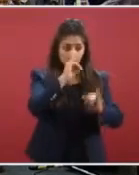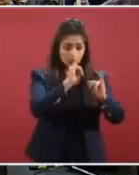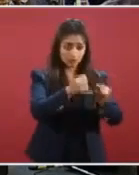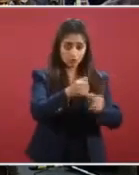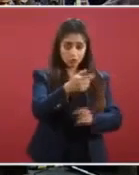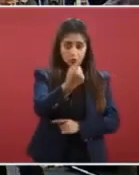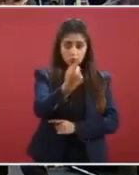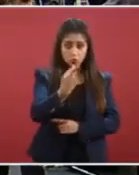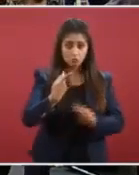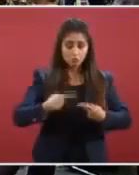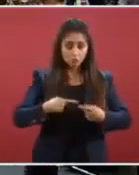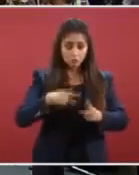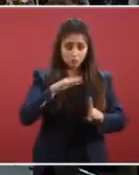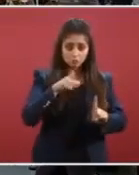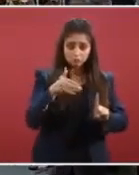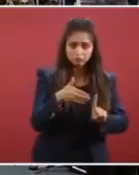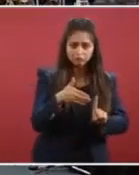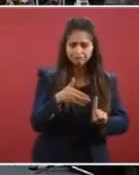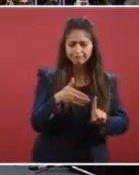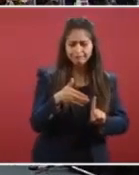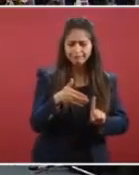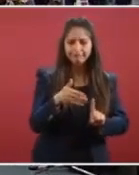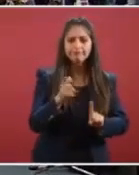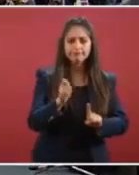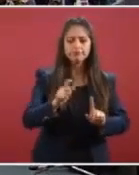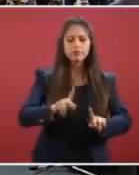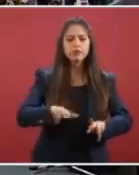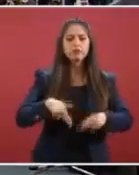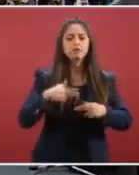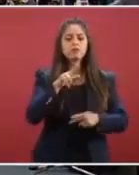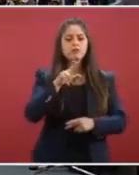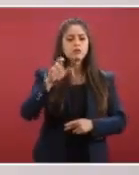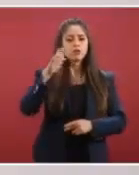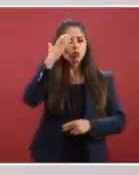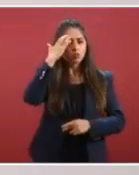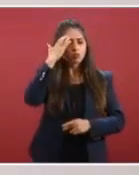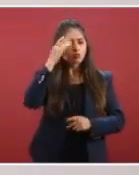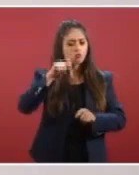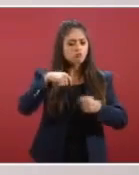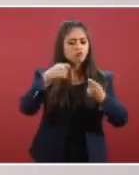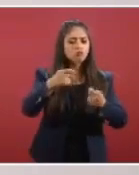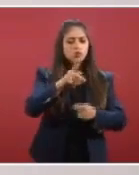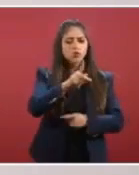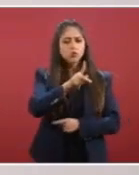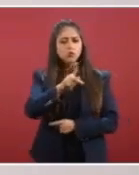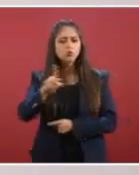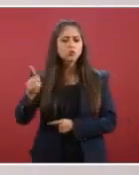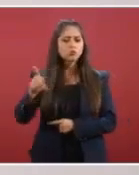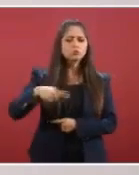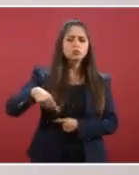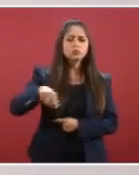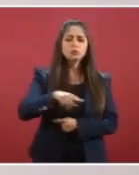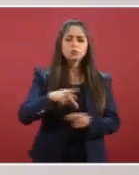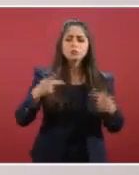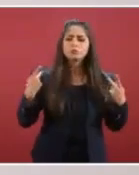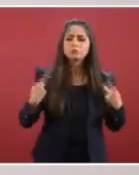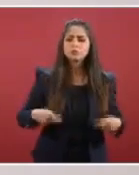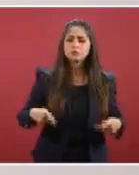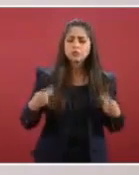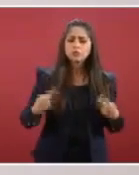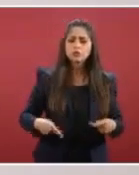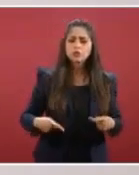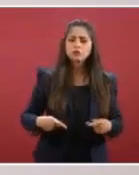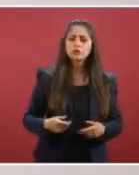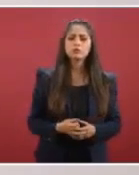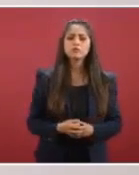solamente, es el reconocimiento a todos los que hacen posible que